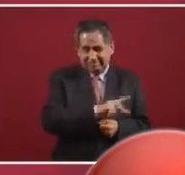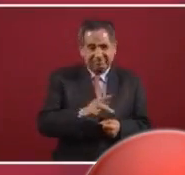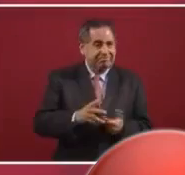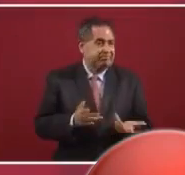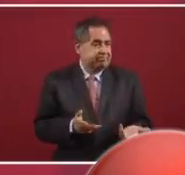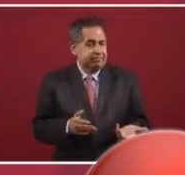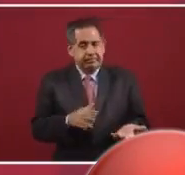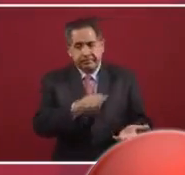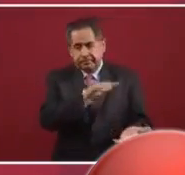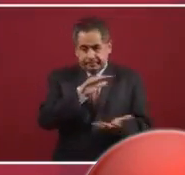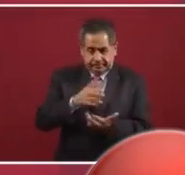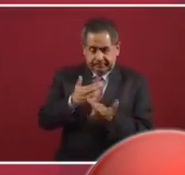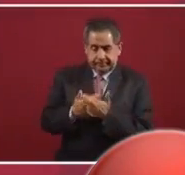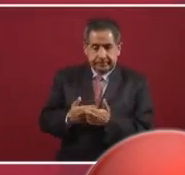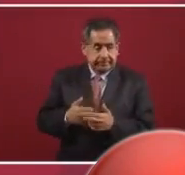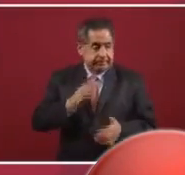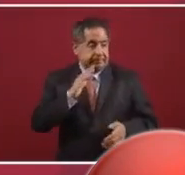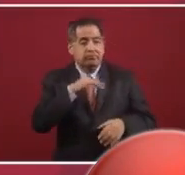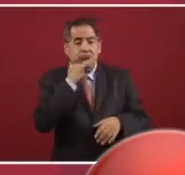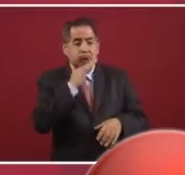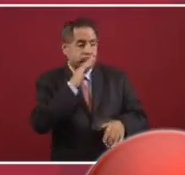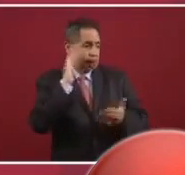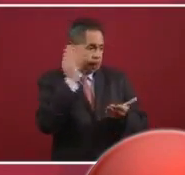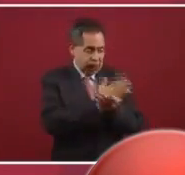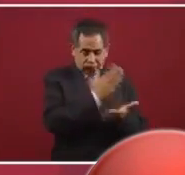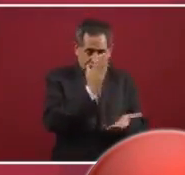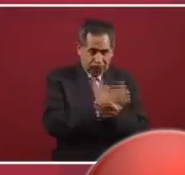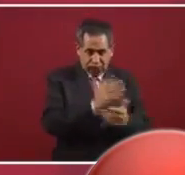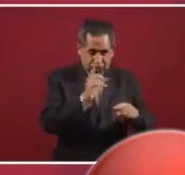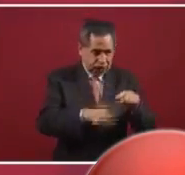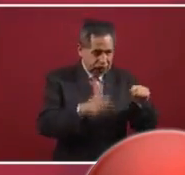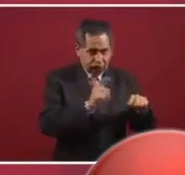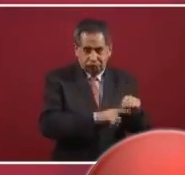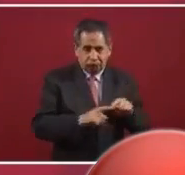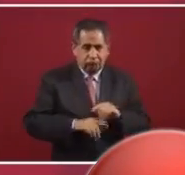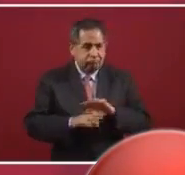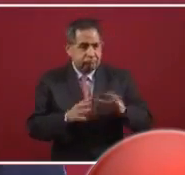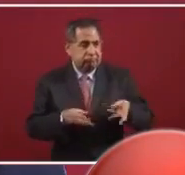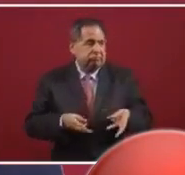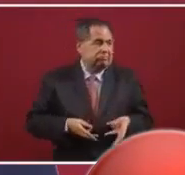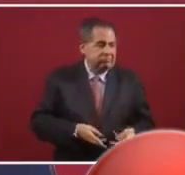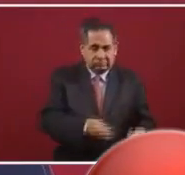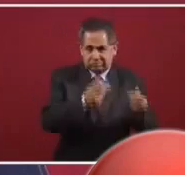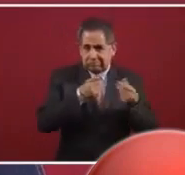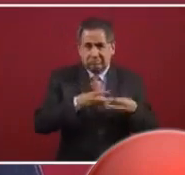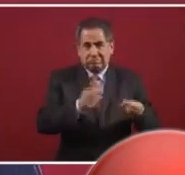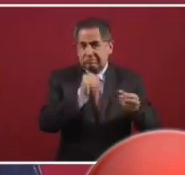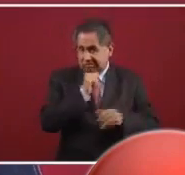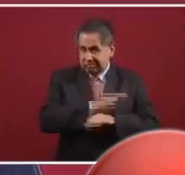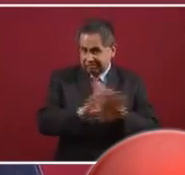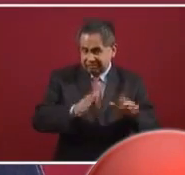entonces al acabar con la corrupción, al terminar con el derroche,